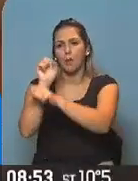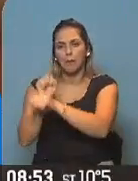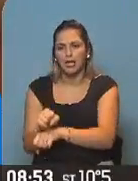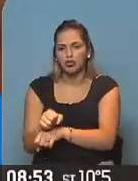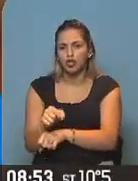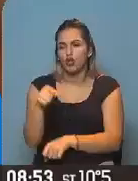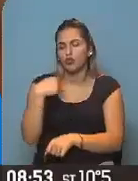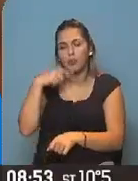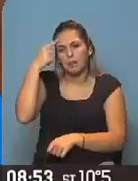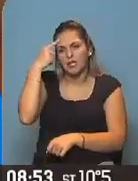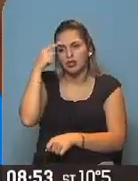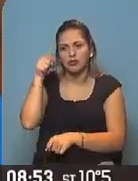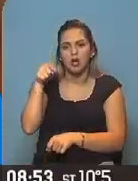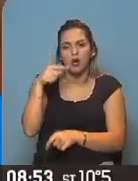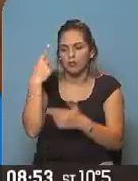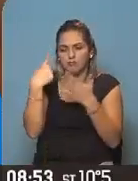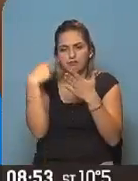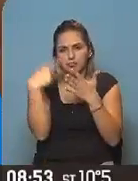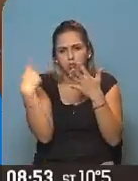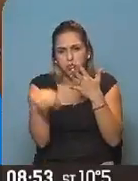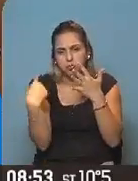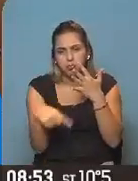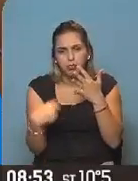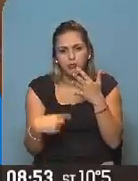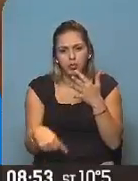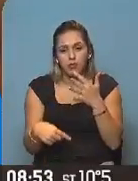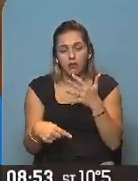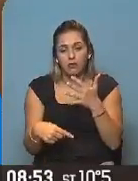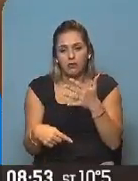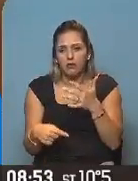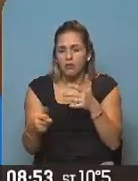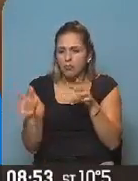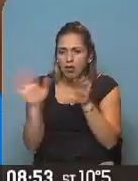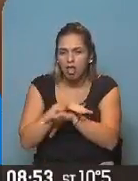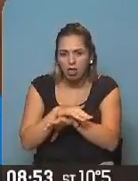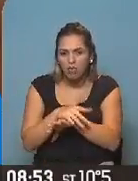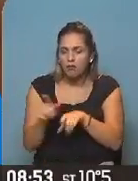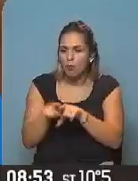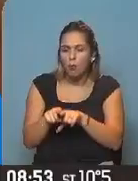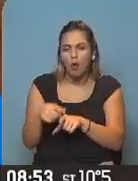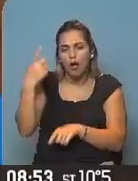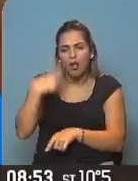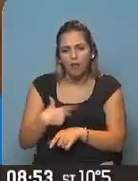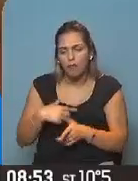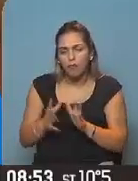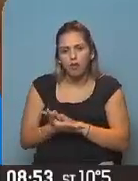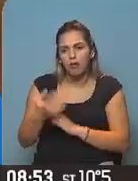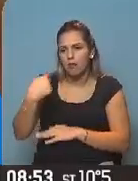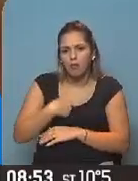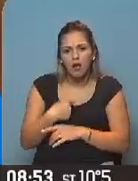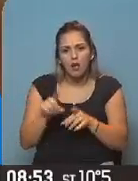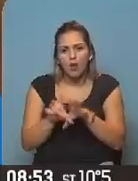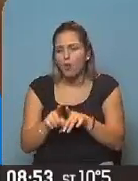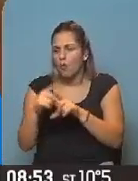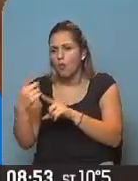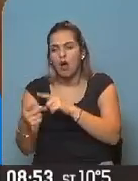sobre qué es un preso. Un preso puede ser como cualquiera de nosotros. Sí, además ellos mismos hablaban desde su propia violencia y